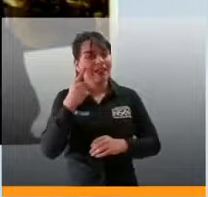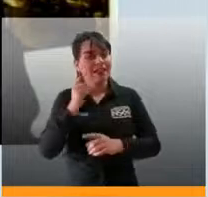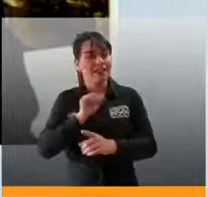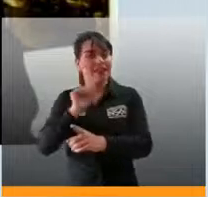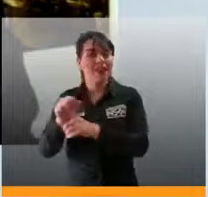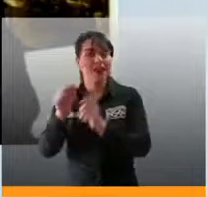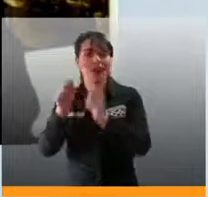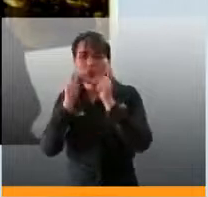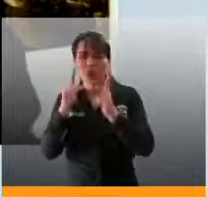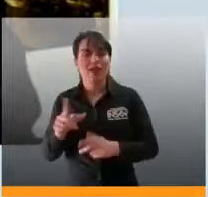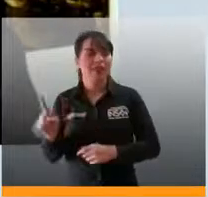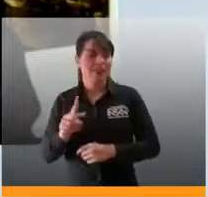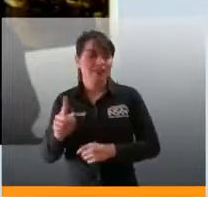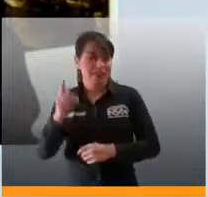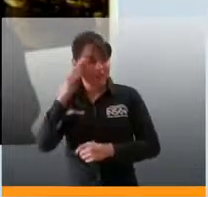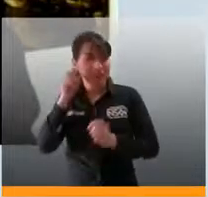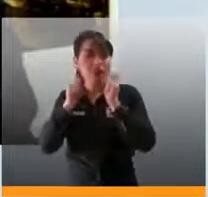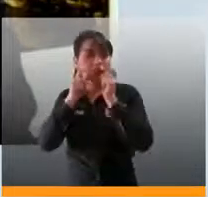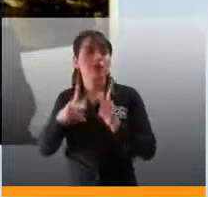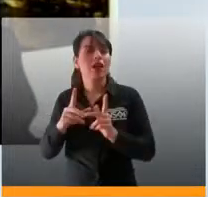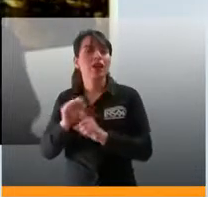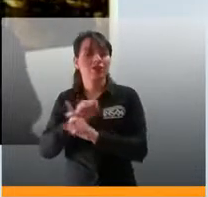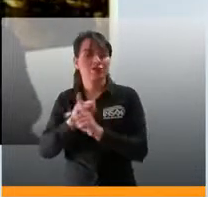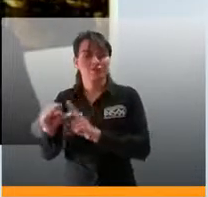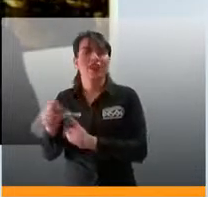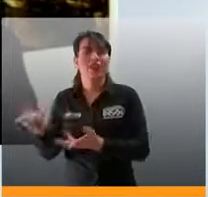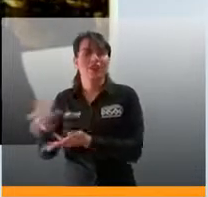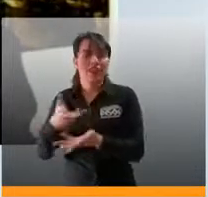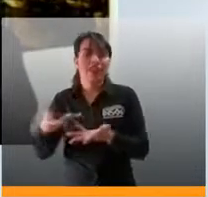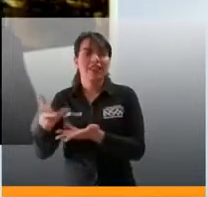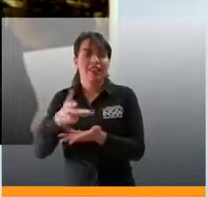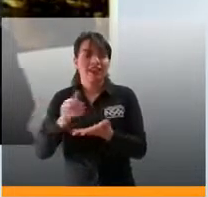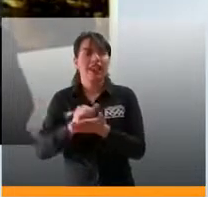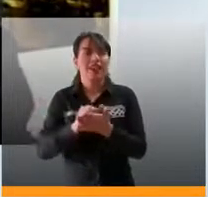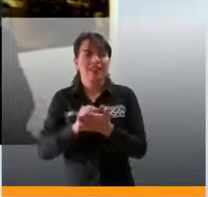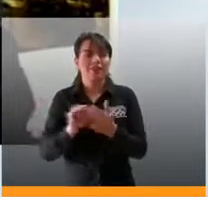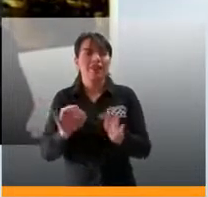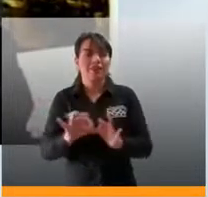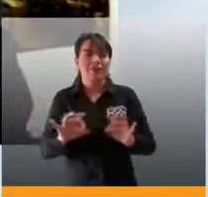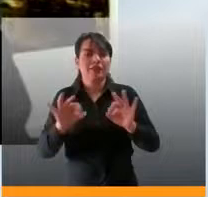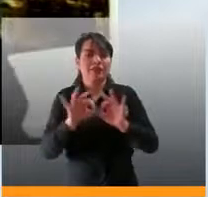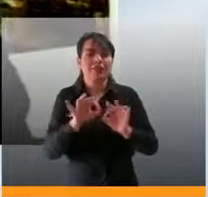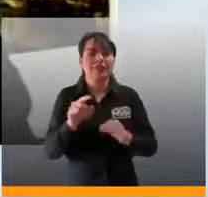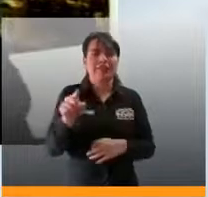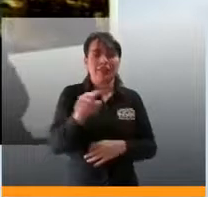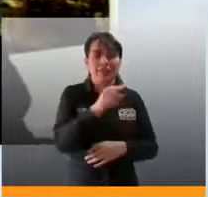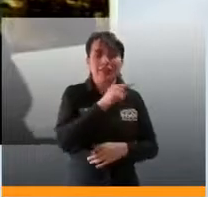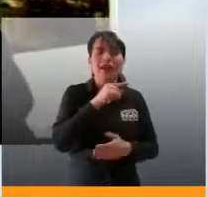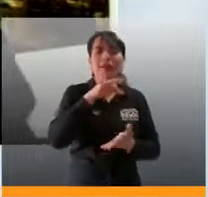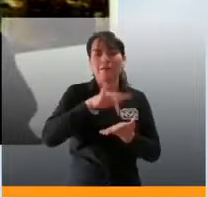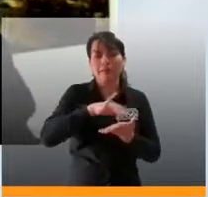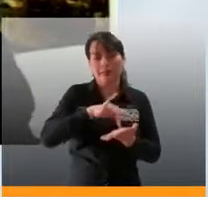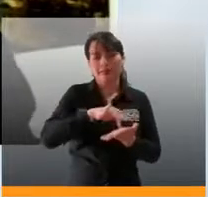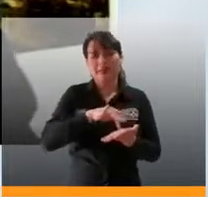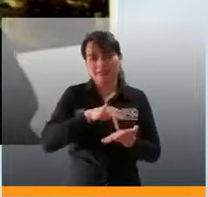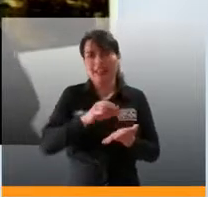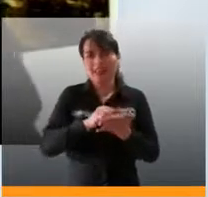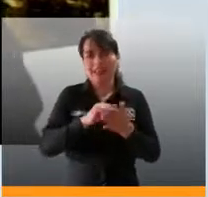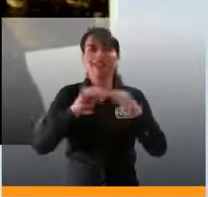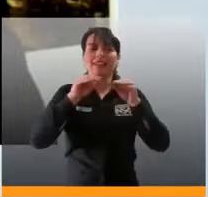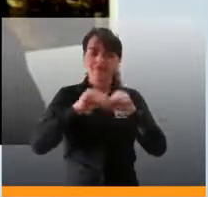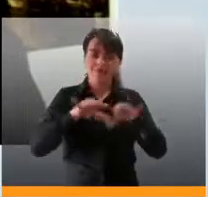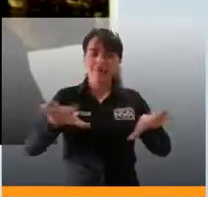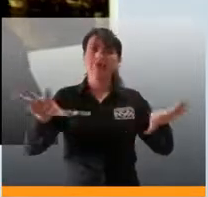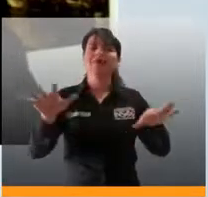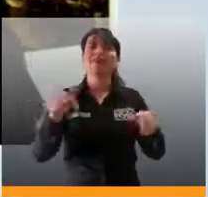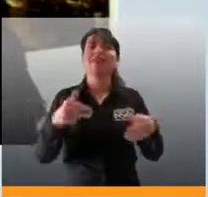que interactuamos, y esta era una forma también de verlos y de que se vieran participando. Entonces todas las actividades eran publicadas a través, y son